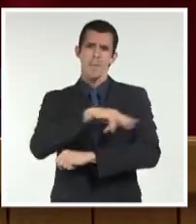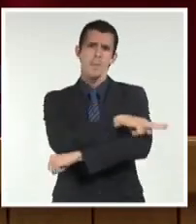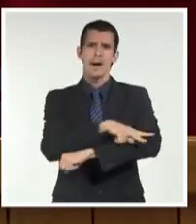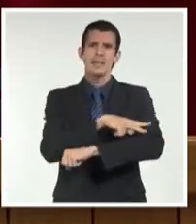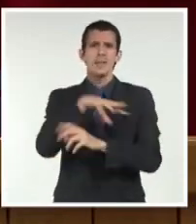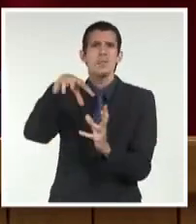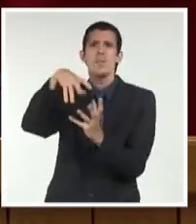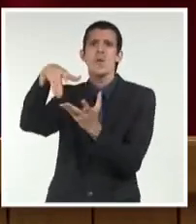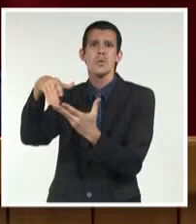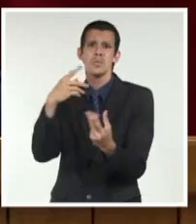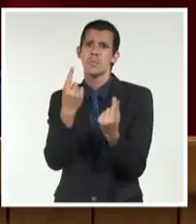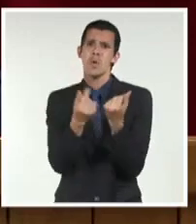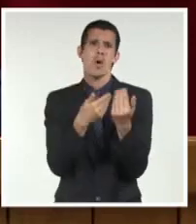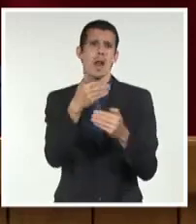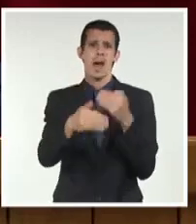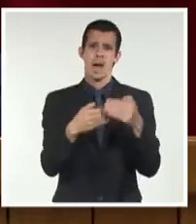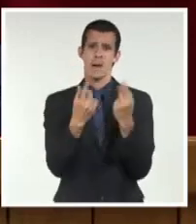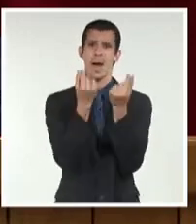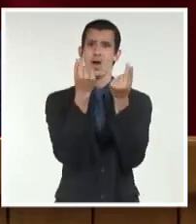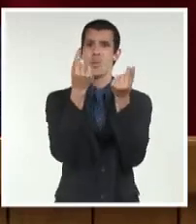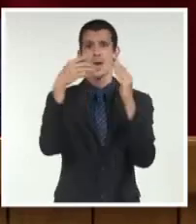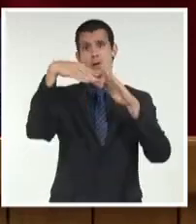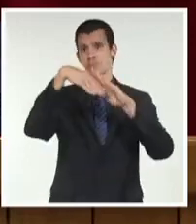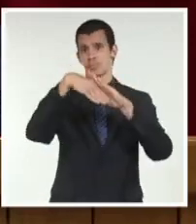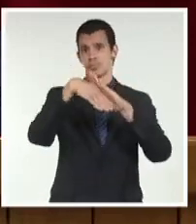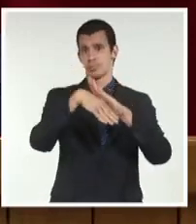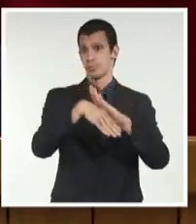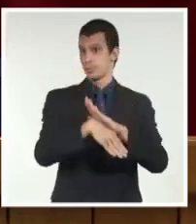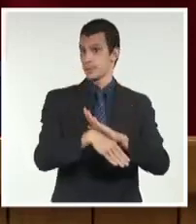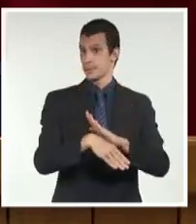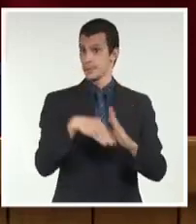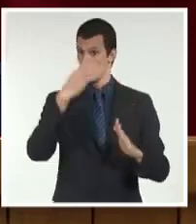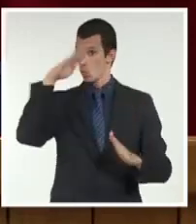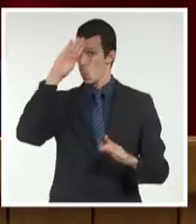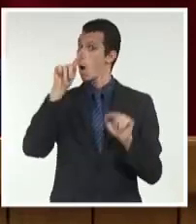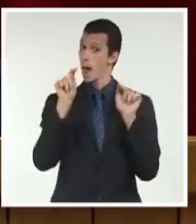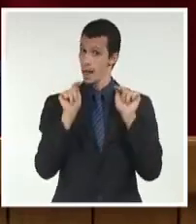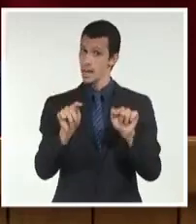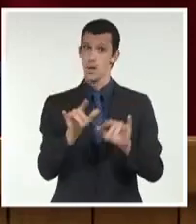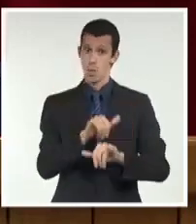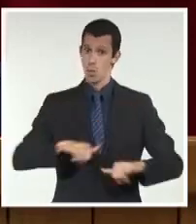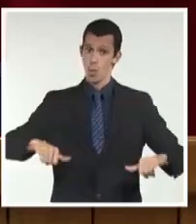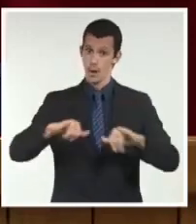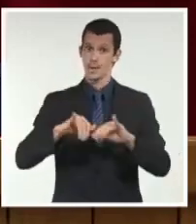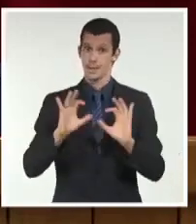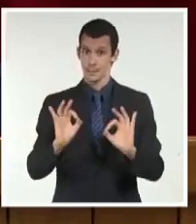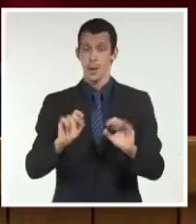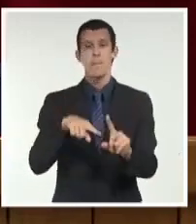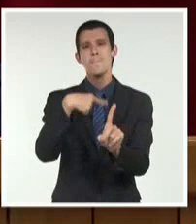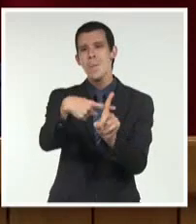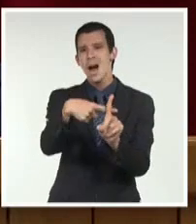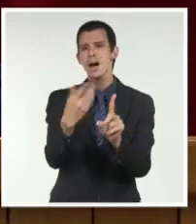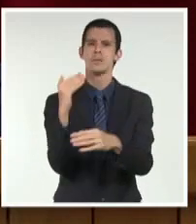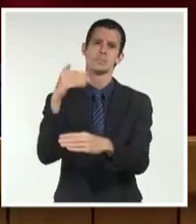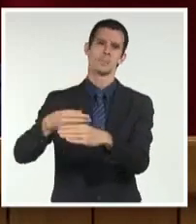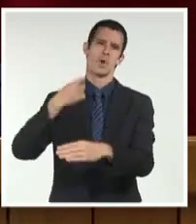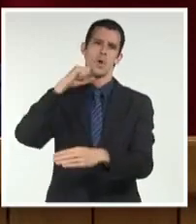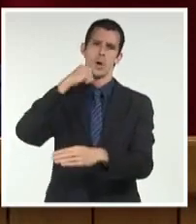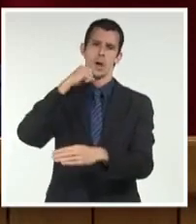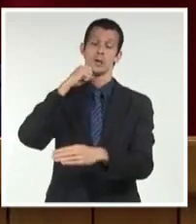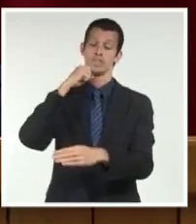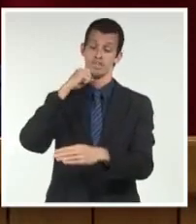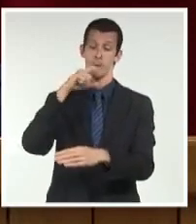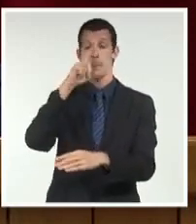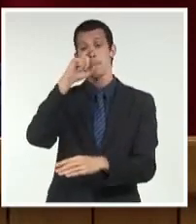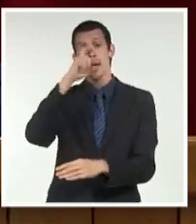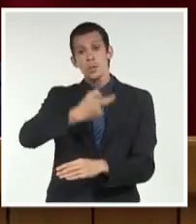pandemia y del conflicto bélico europeo, factores todos que han desencadenado el encarecimiento de los precios de los